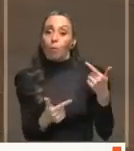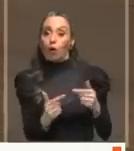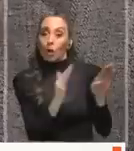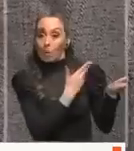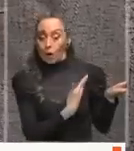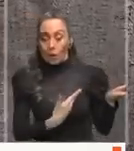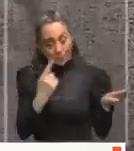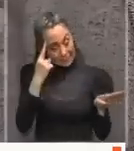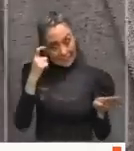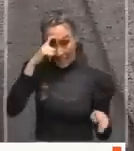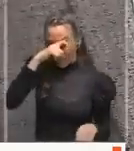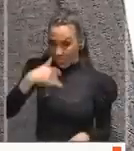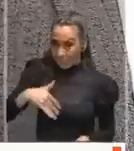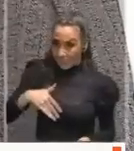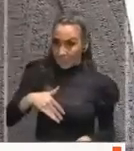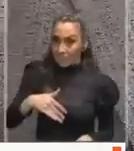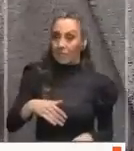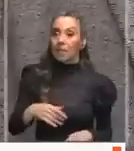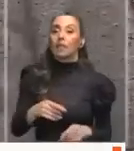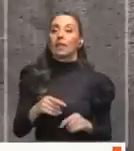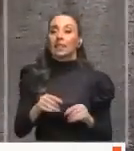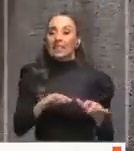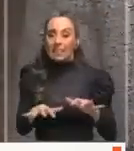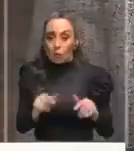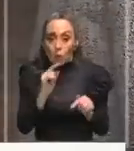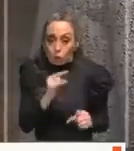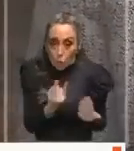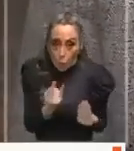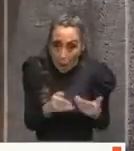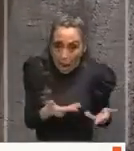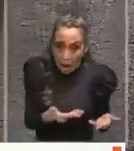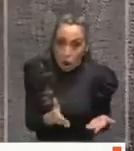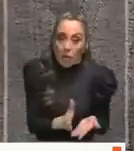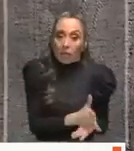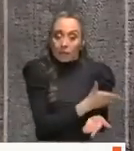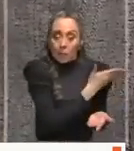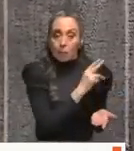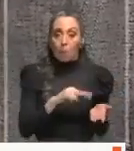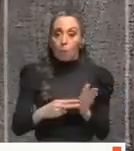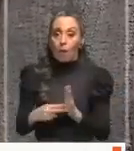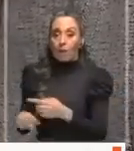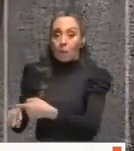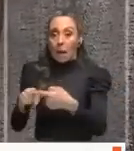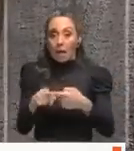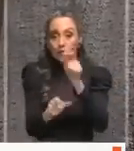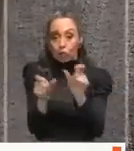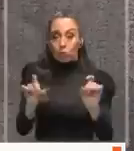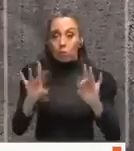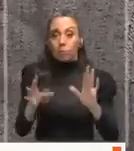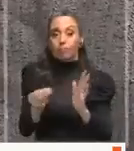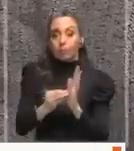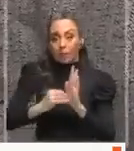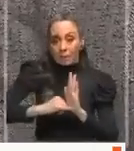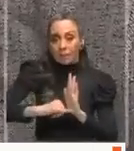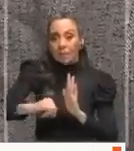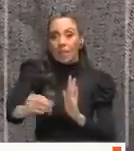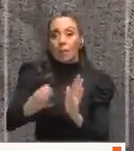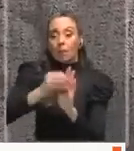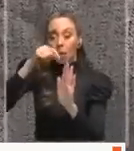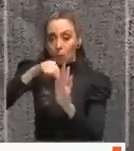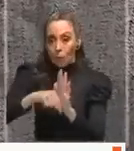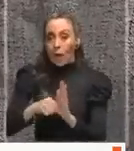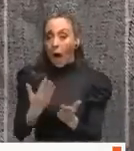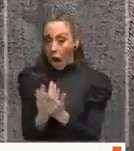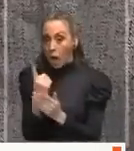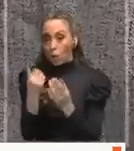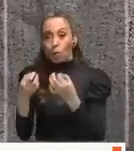complejo. Las contingencias pasan, pero los problemas para la sociedad, si no se abordan, quedan y se profundizan. Hay una ventana de